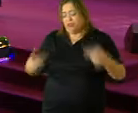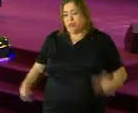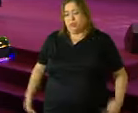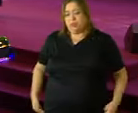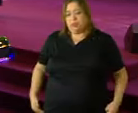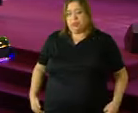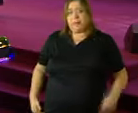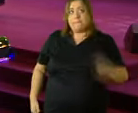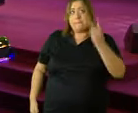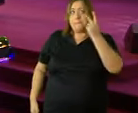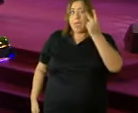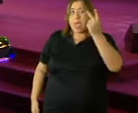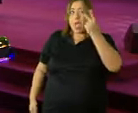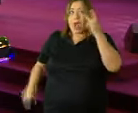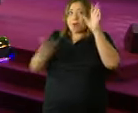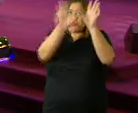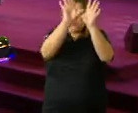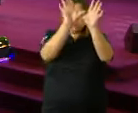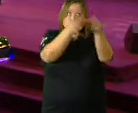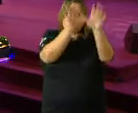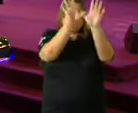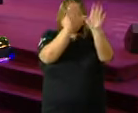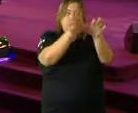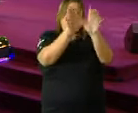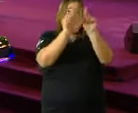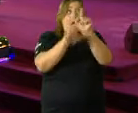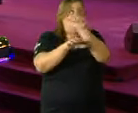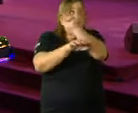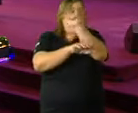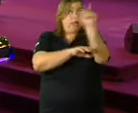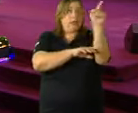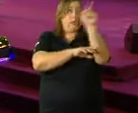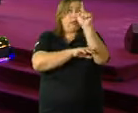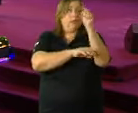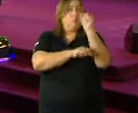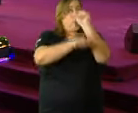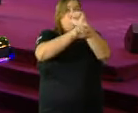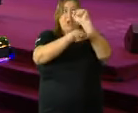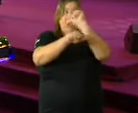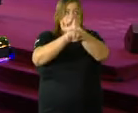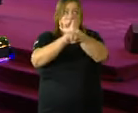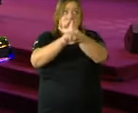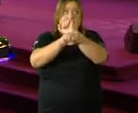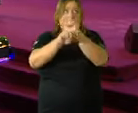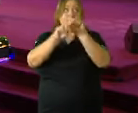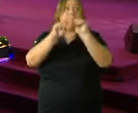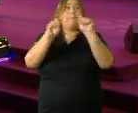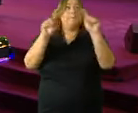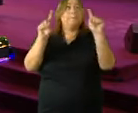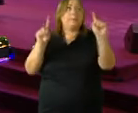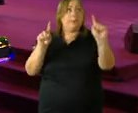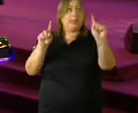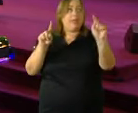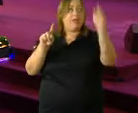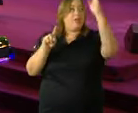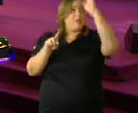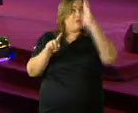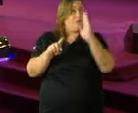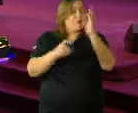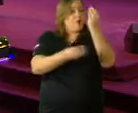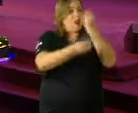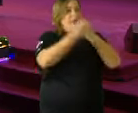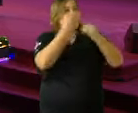las aves del cielo, que no siembran, que no siegan, ni recogen en graneros. Vuestro